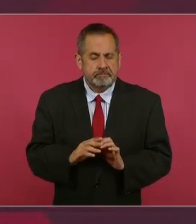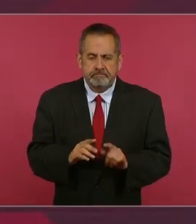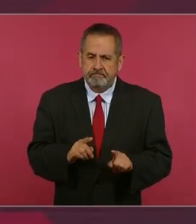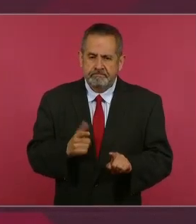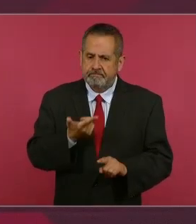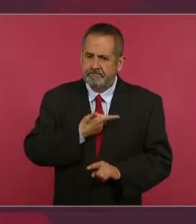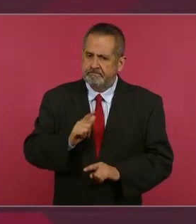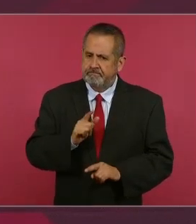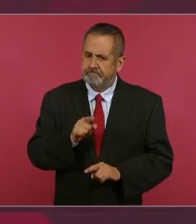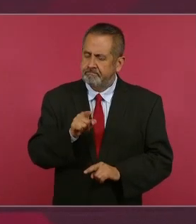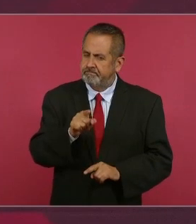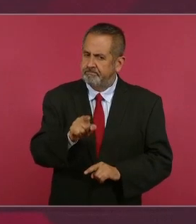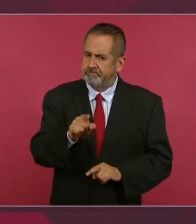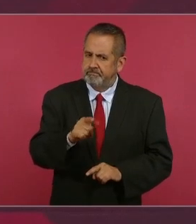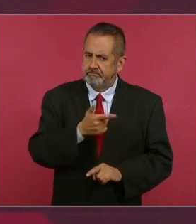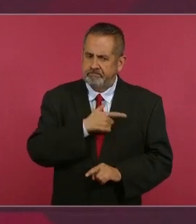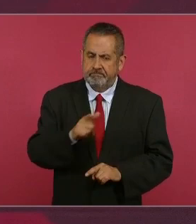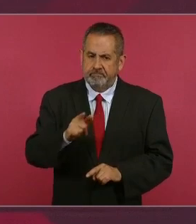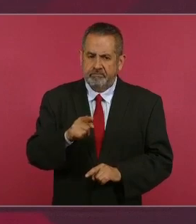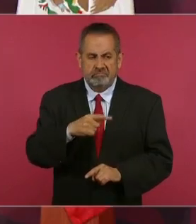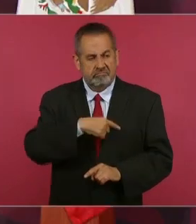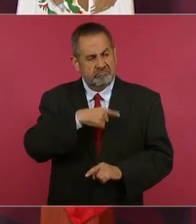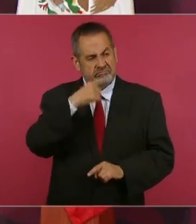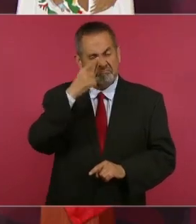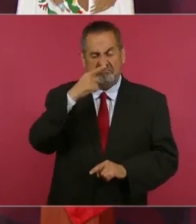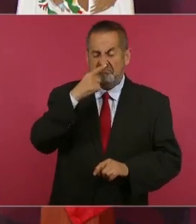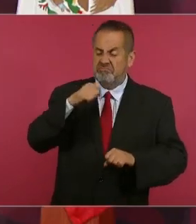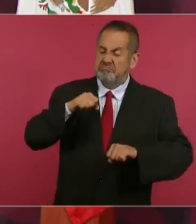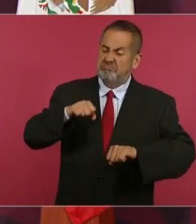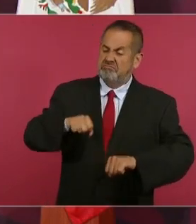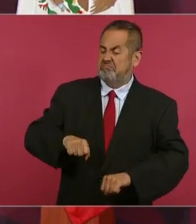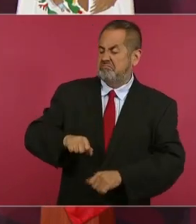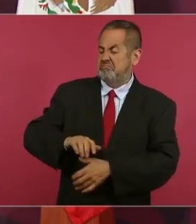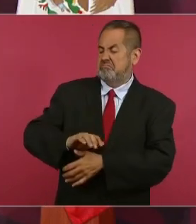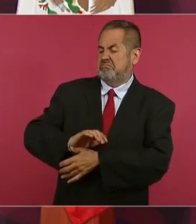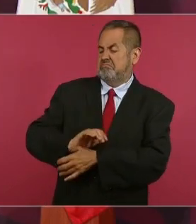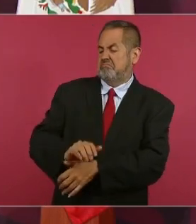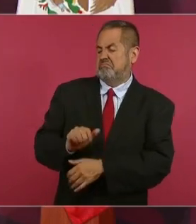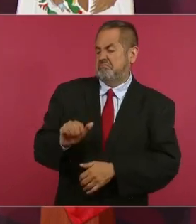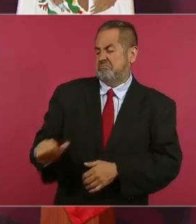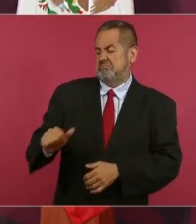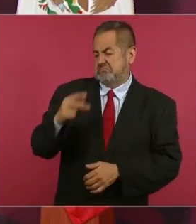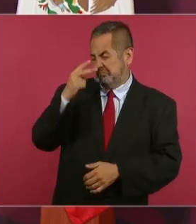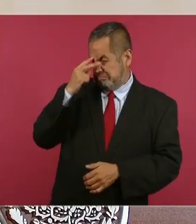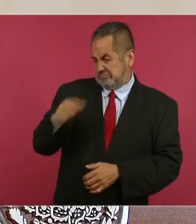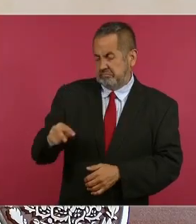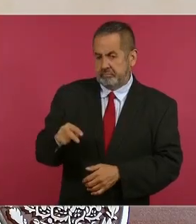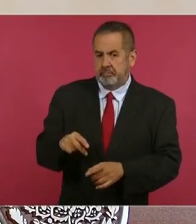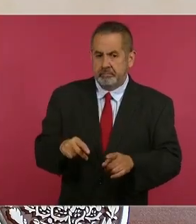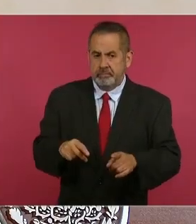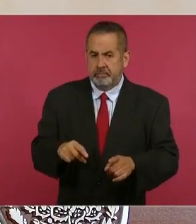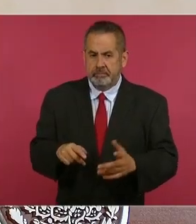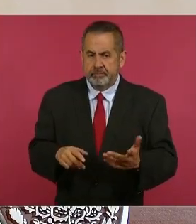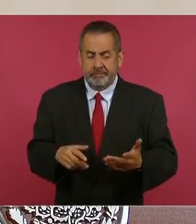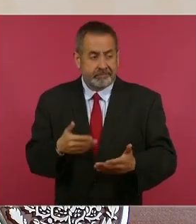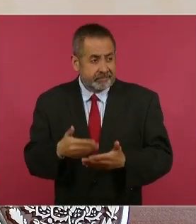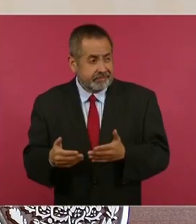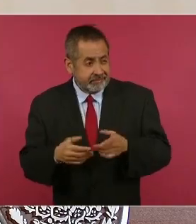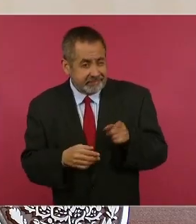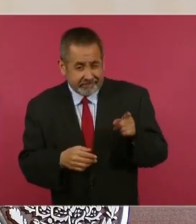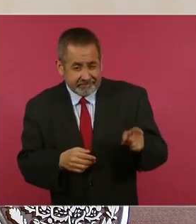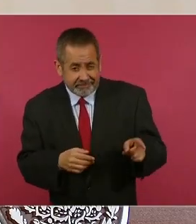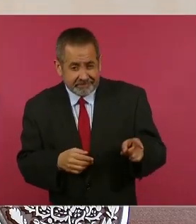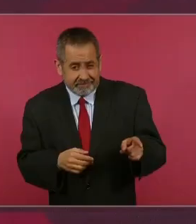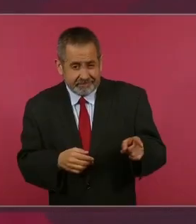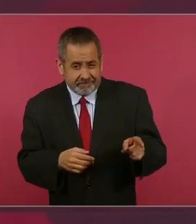gustó la soberbia de los actuales